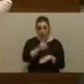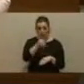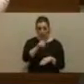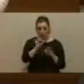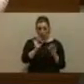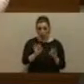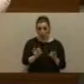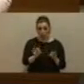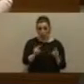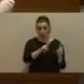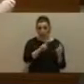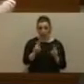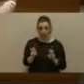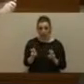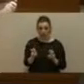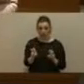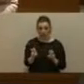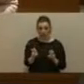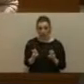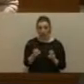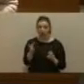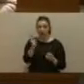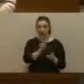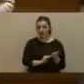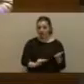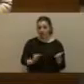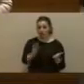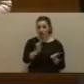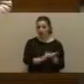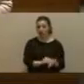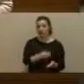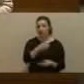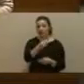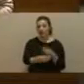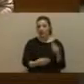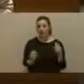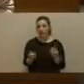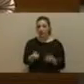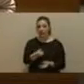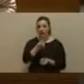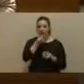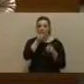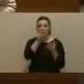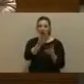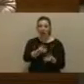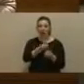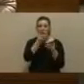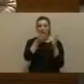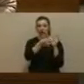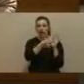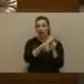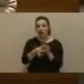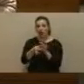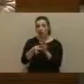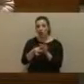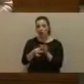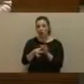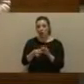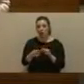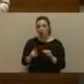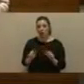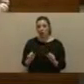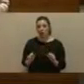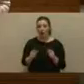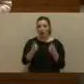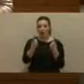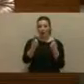materia hizo en varias ocasiones declaraciones acerca de la cooficialidad